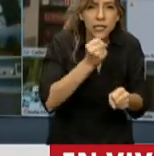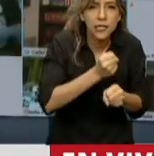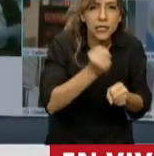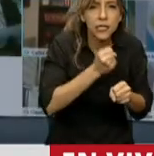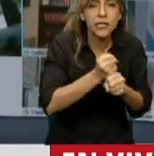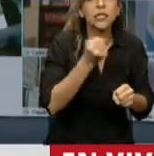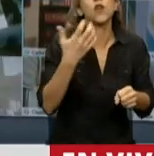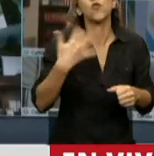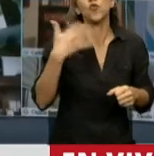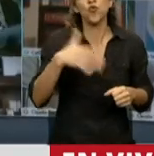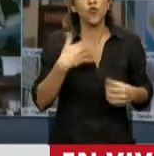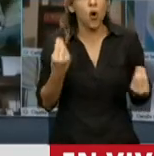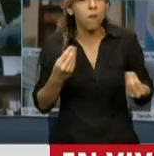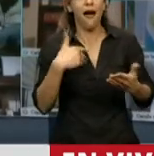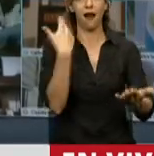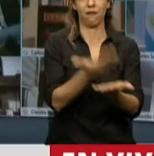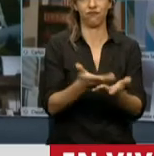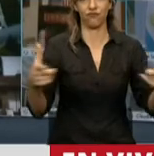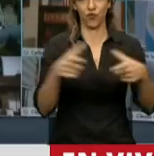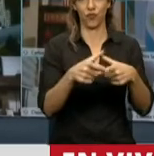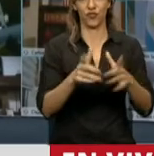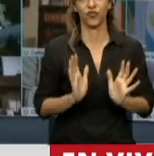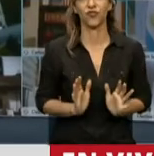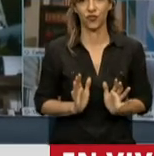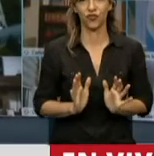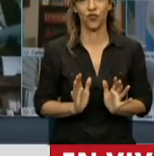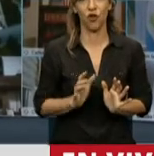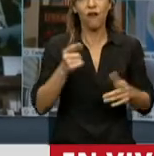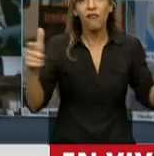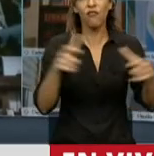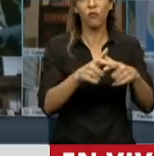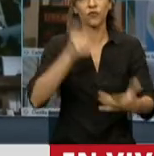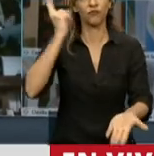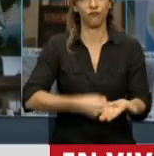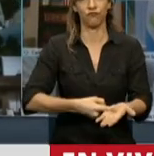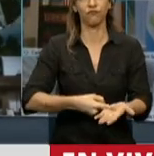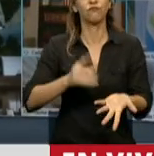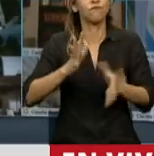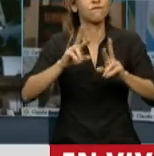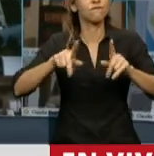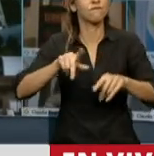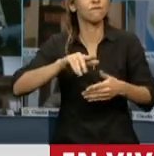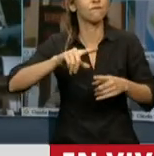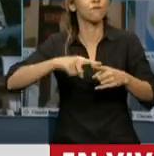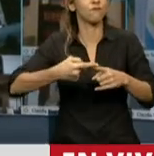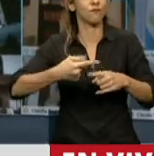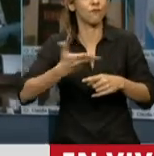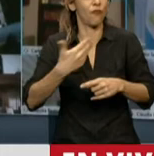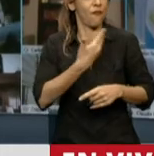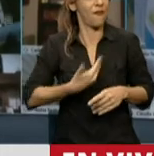presentado a la comisión que definió una política de Estado que comenzó hace muchos